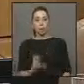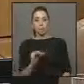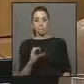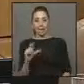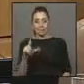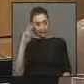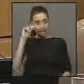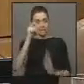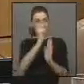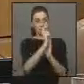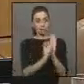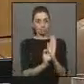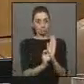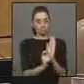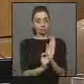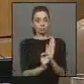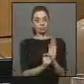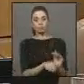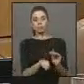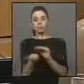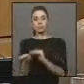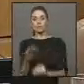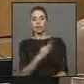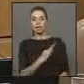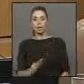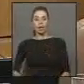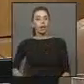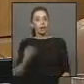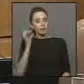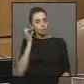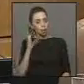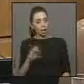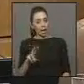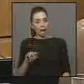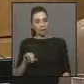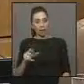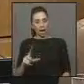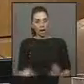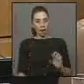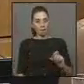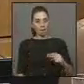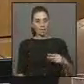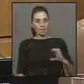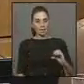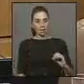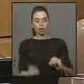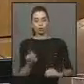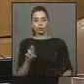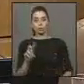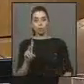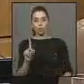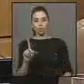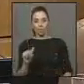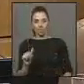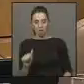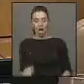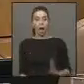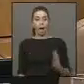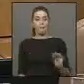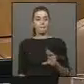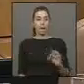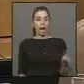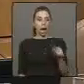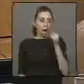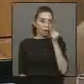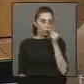con el apoyo de las diputadas Carvajal, Pacheco, Sepúlveda y los diputados señor